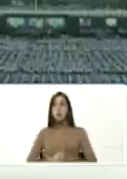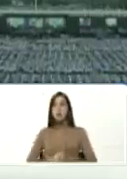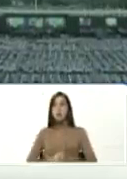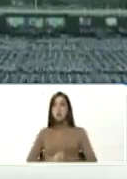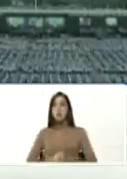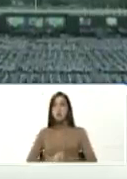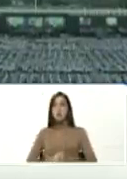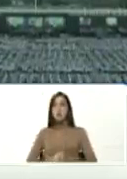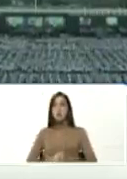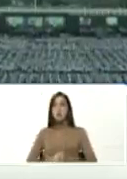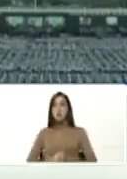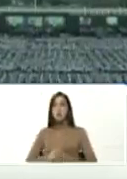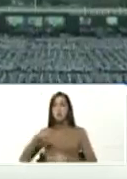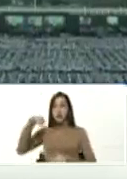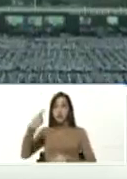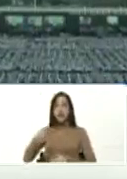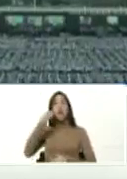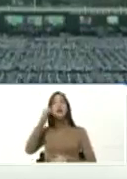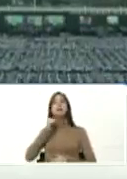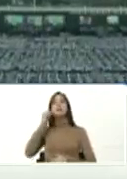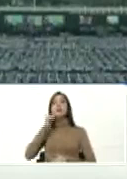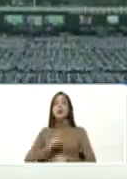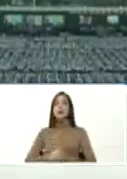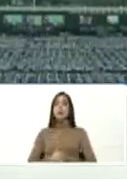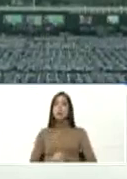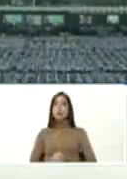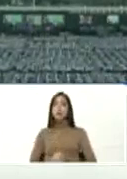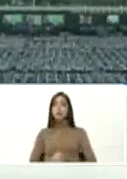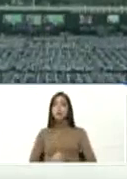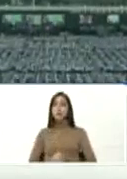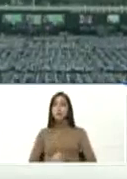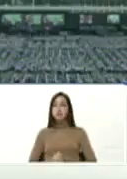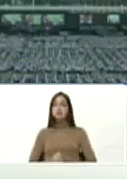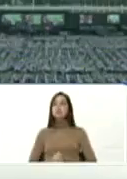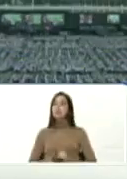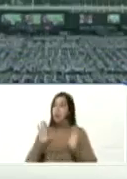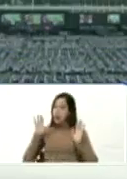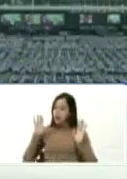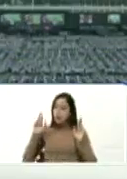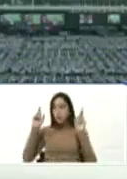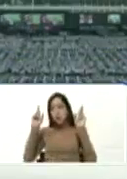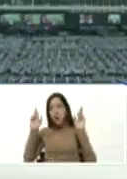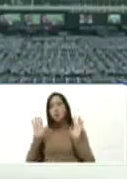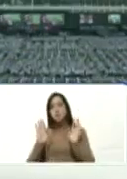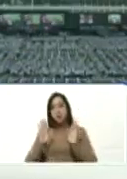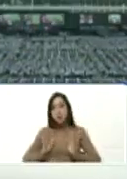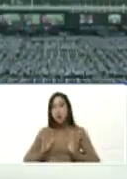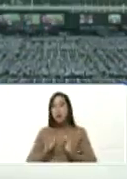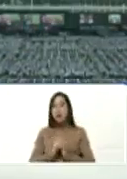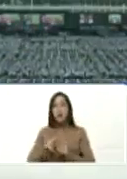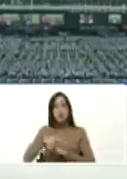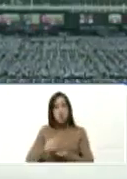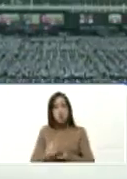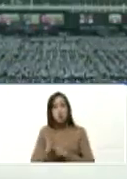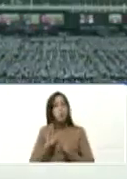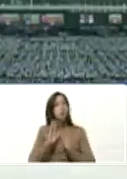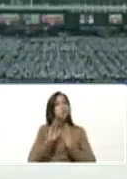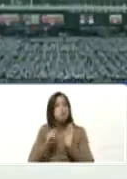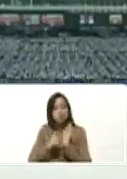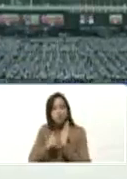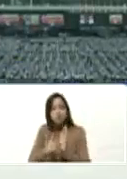Parece que mañana sábado se va a dar esa situación. No quiero